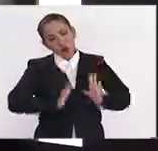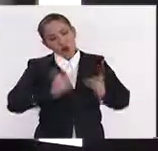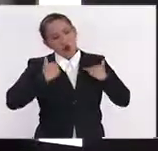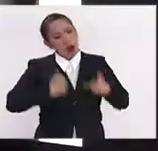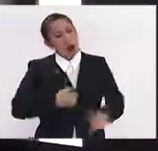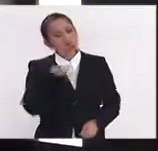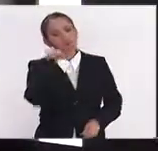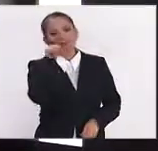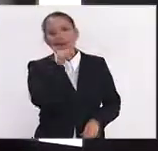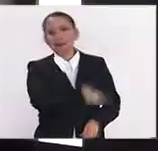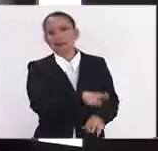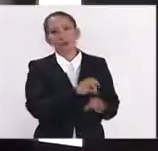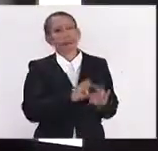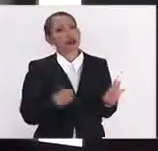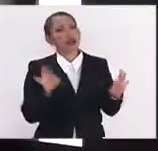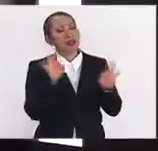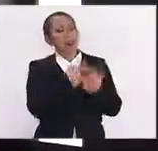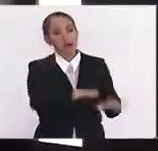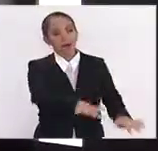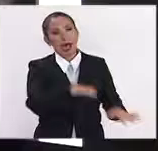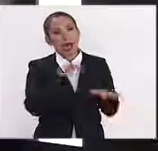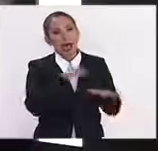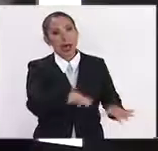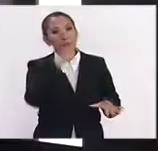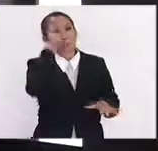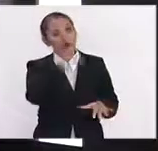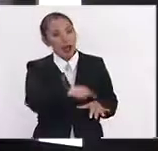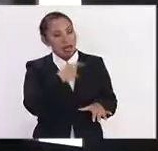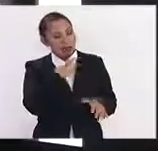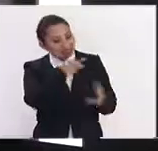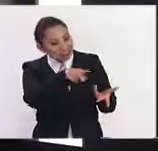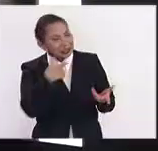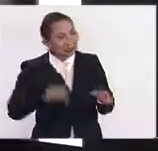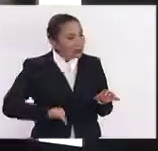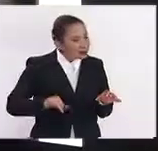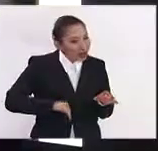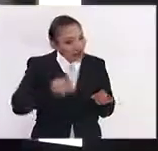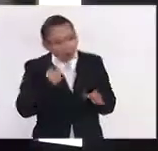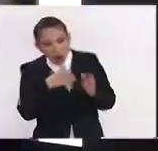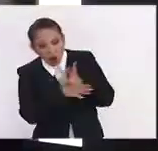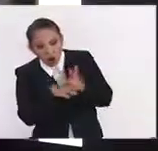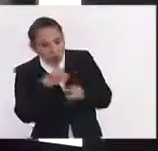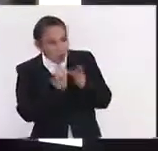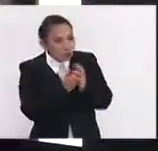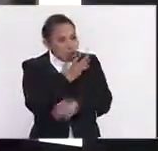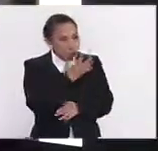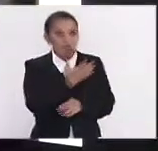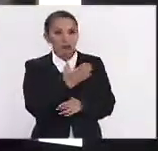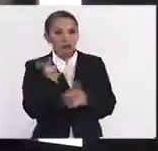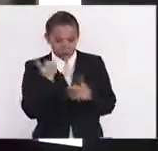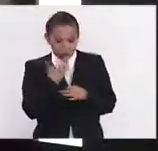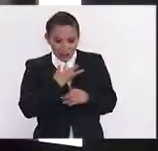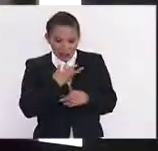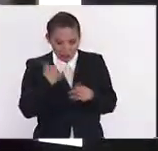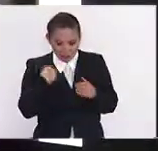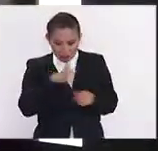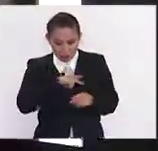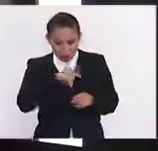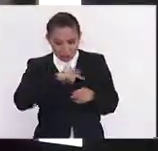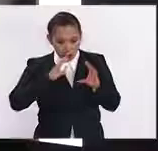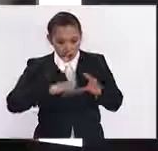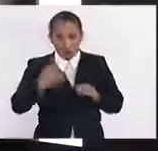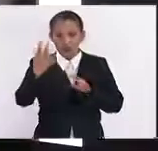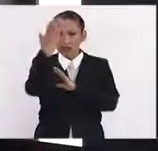humano sigue siendo lo más impactante para la especie. Es interesante, porque todos traemos uno. Tú te ves desnudo al